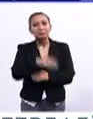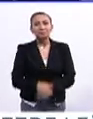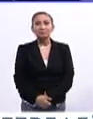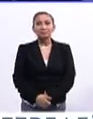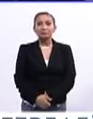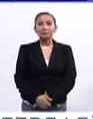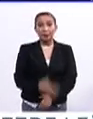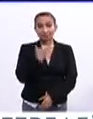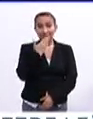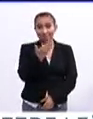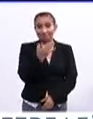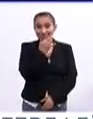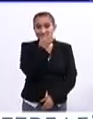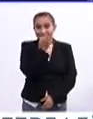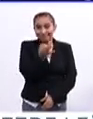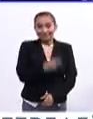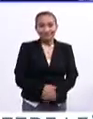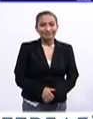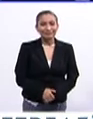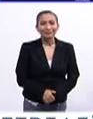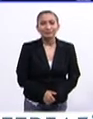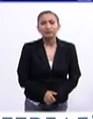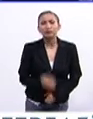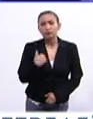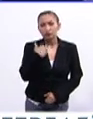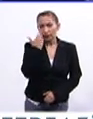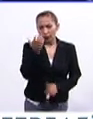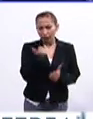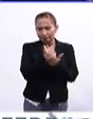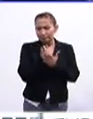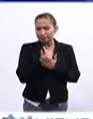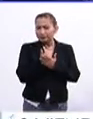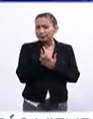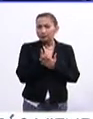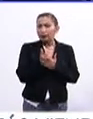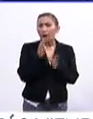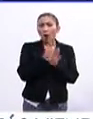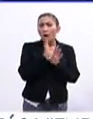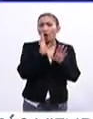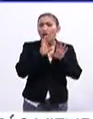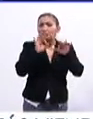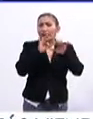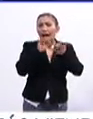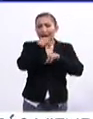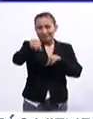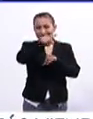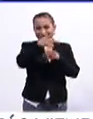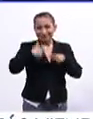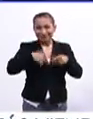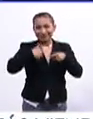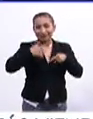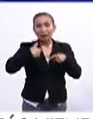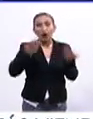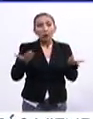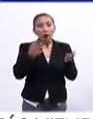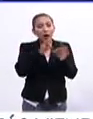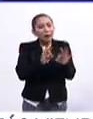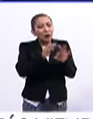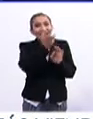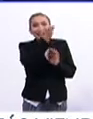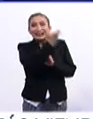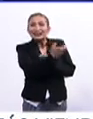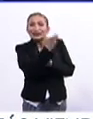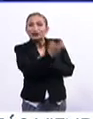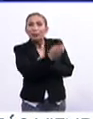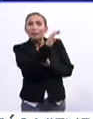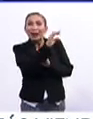bueno, eso es buenas noticias también. Sí. Yo quisiera que nos ayudaran a explicarle a nuestra audiencia la relevancia tan grande